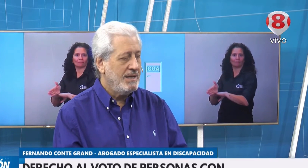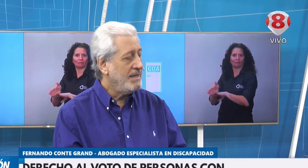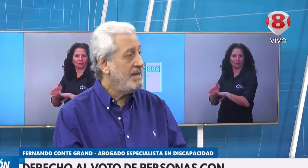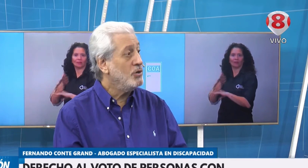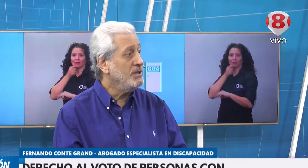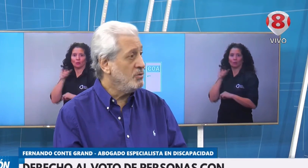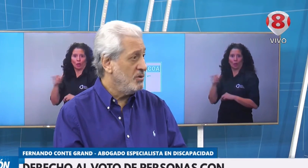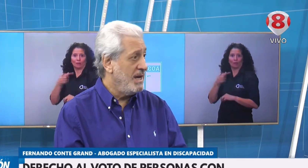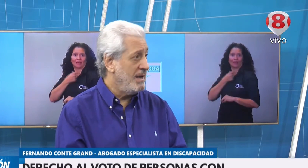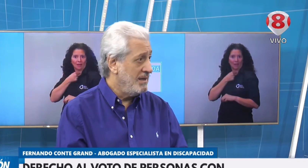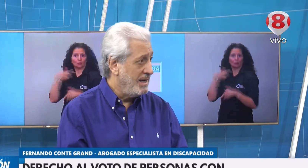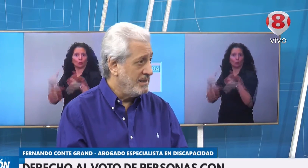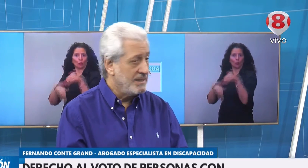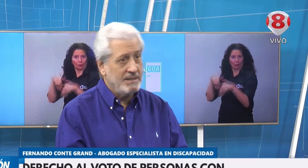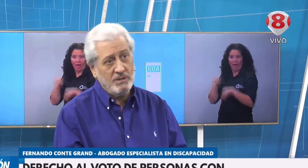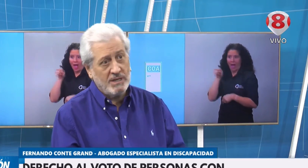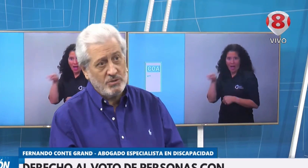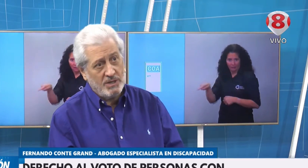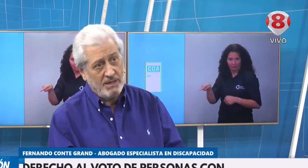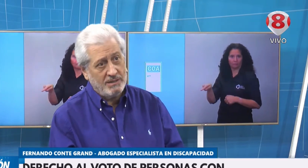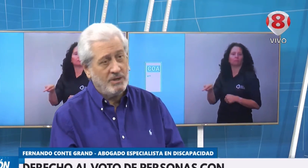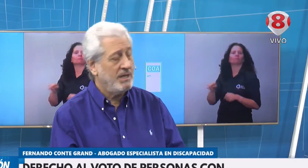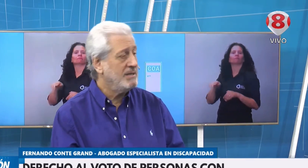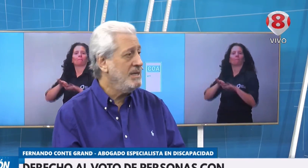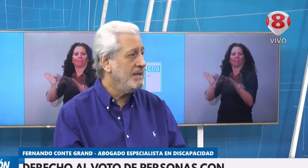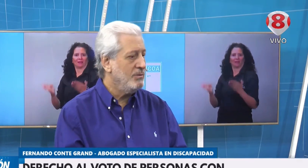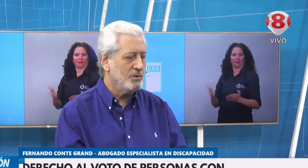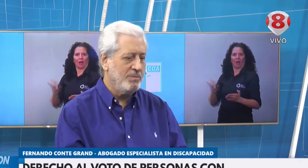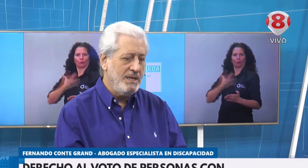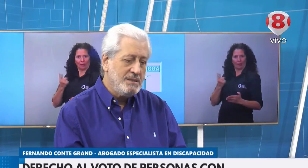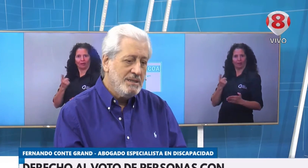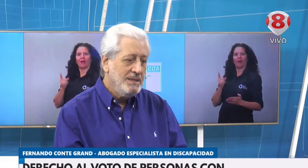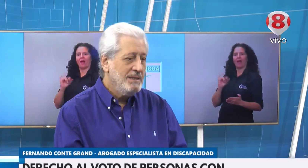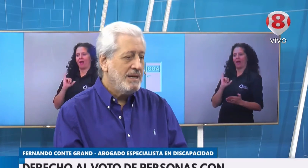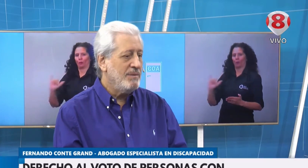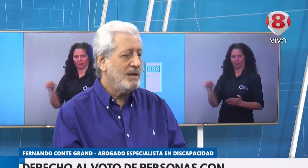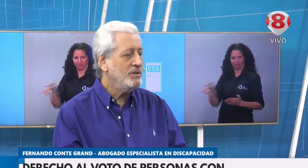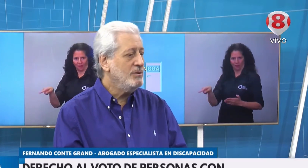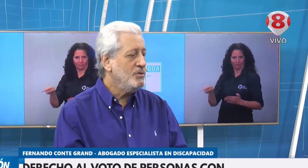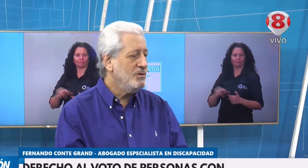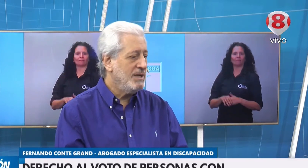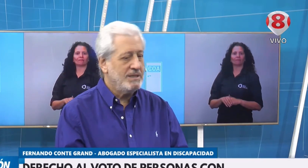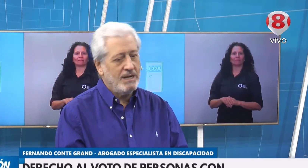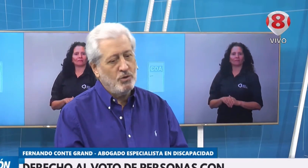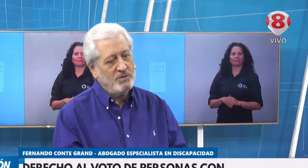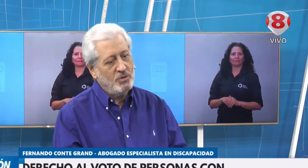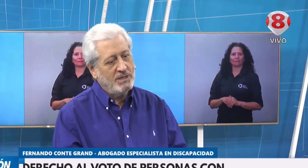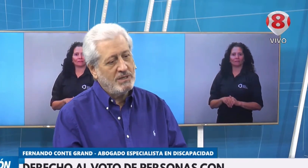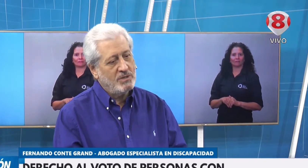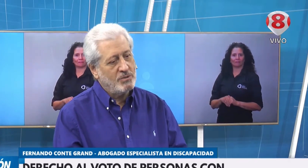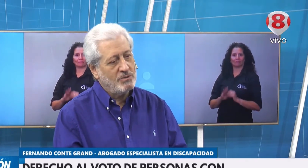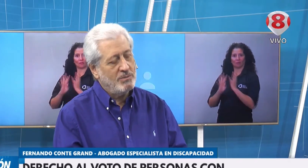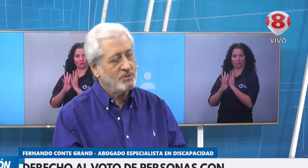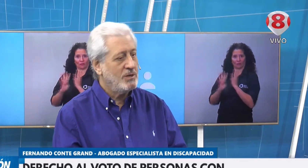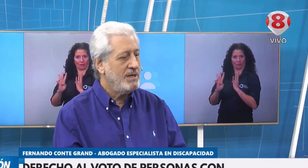de jerarquía constitucional a este tratado internacional esto qué quiere decir que en nuestro país además la Constitución esta convención